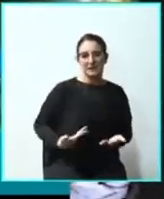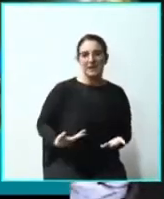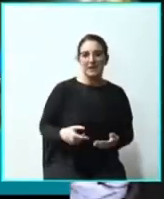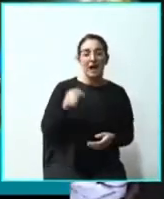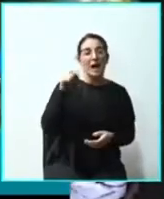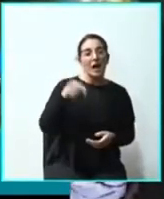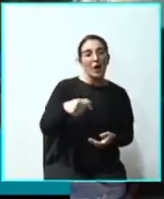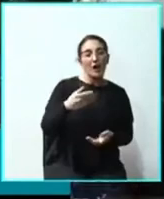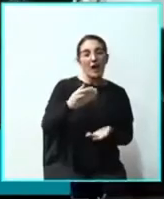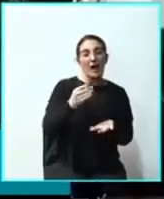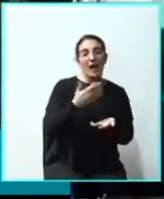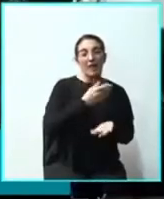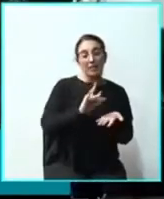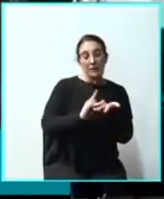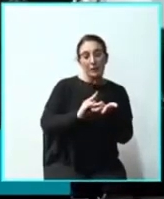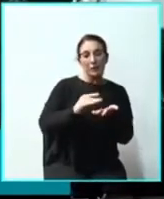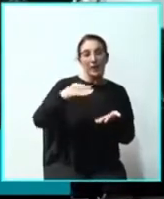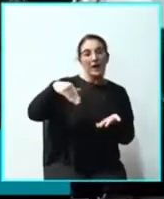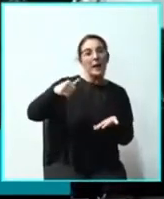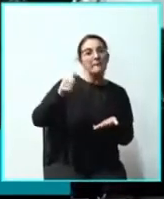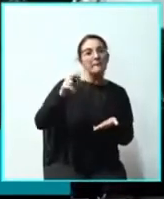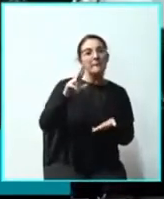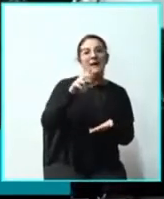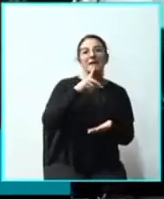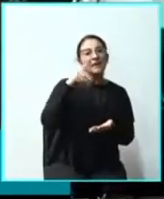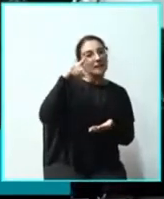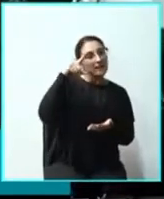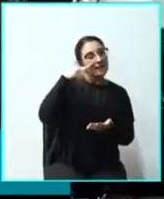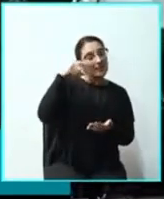la diputada Marta Martínez.